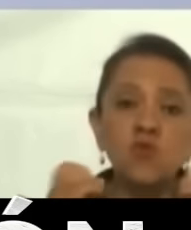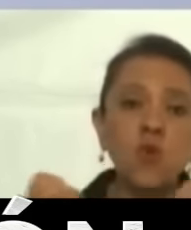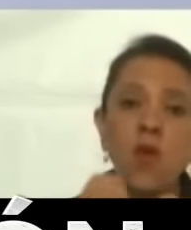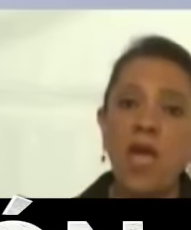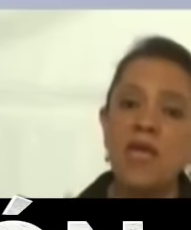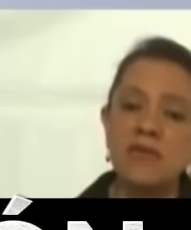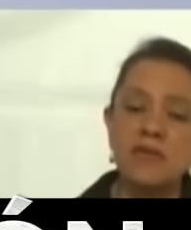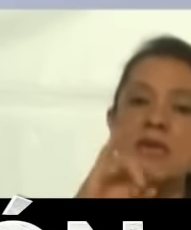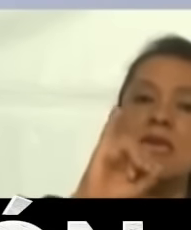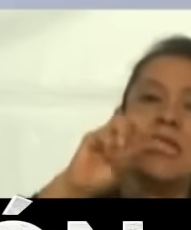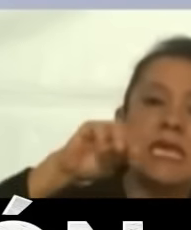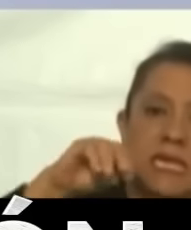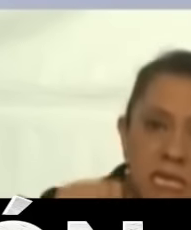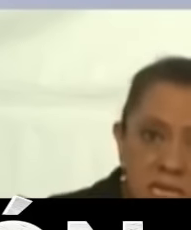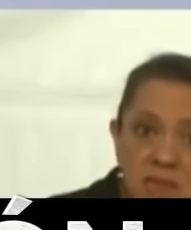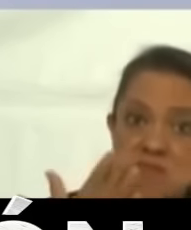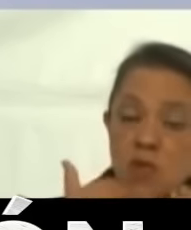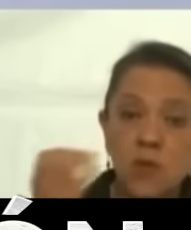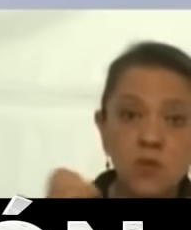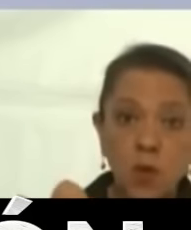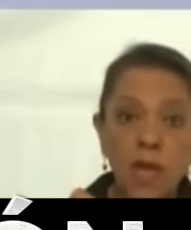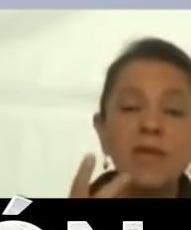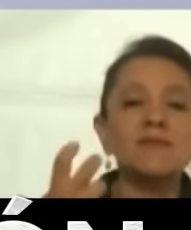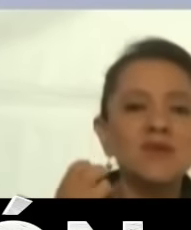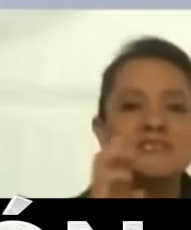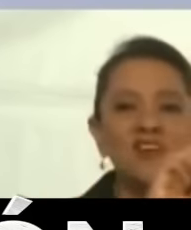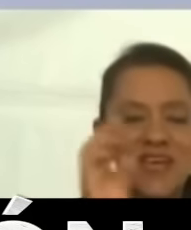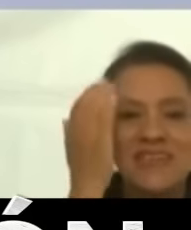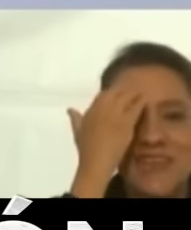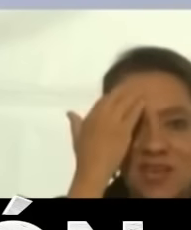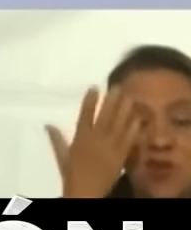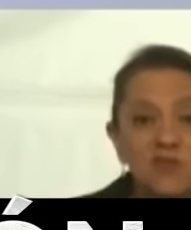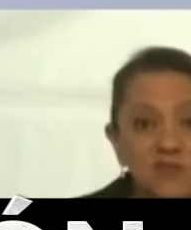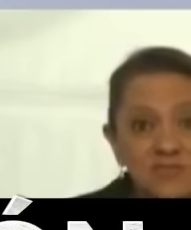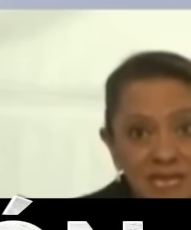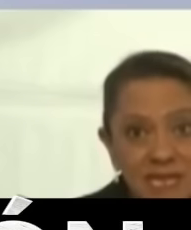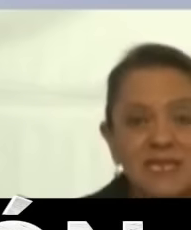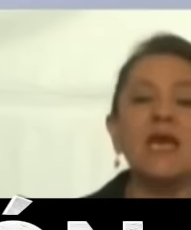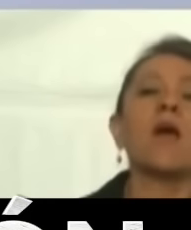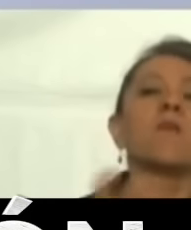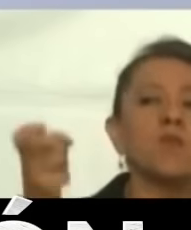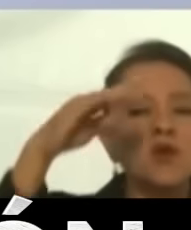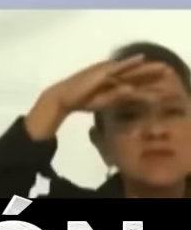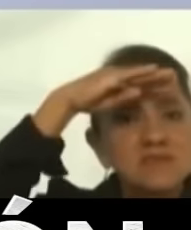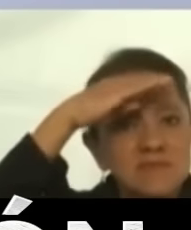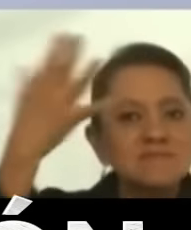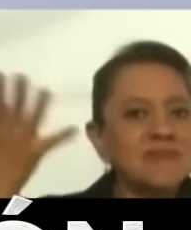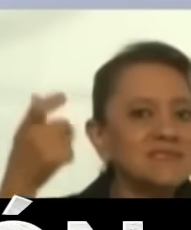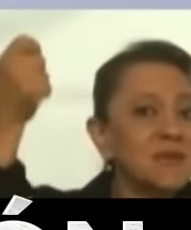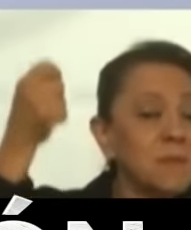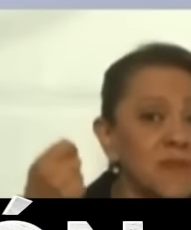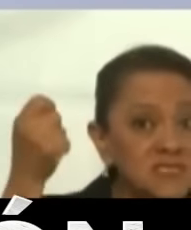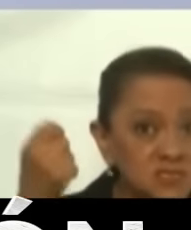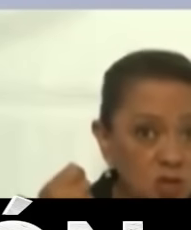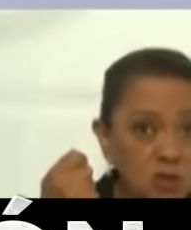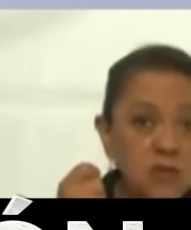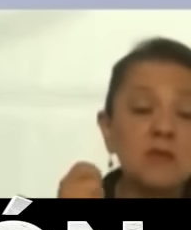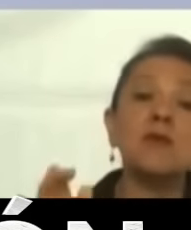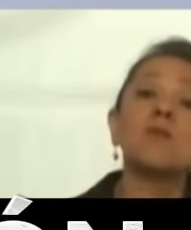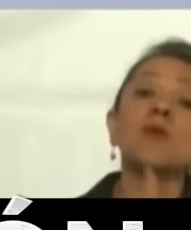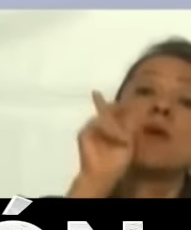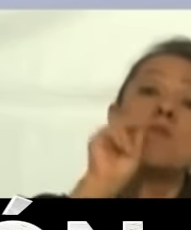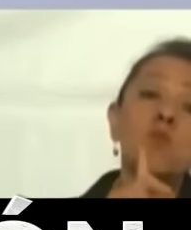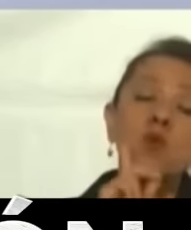hay que reconocérselos. Por ello esta pensión, porque las mujeres han trabajado toda su vida. Por